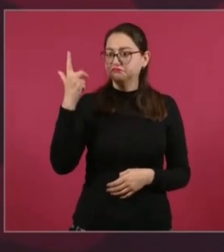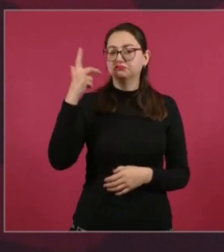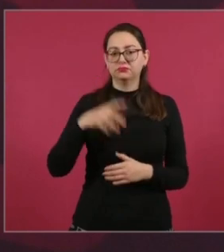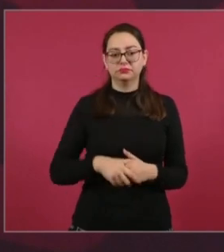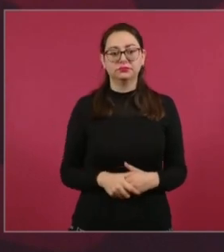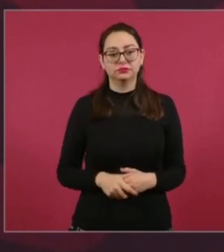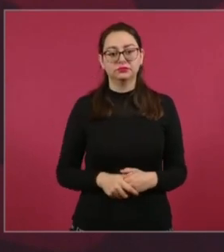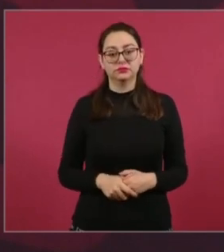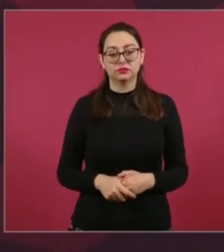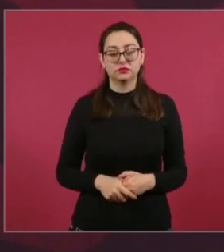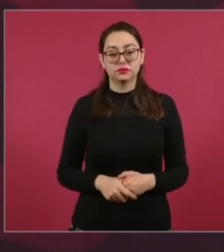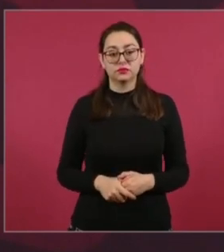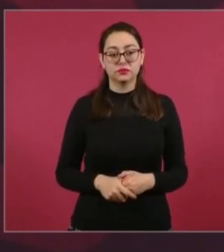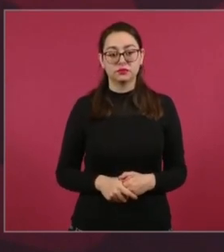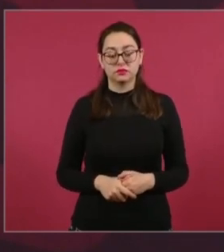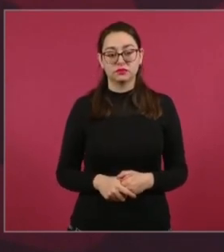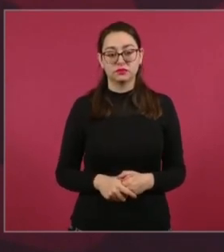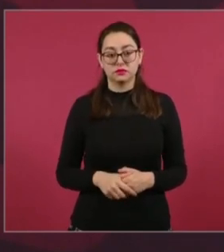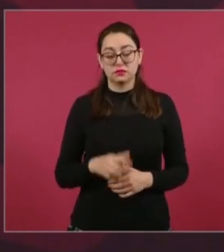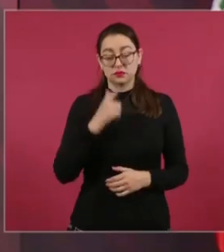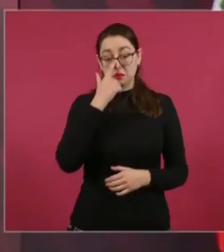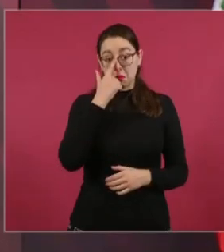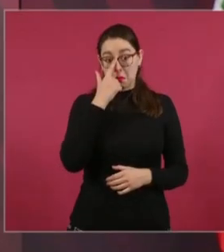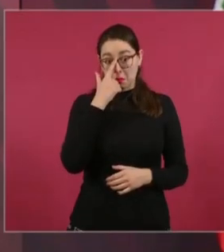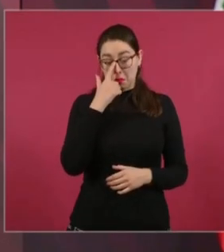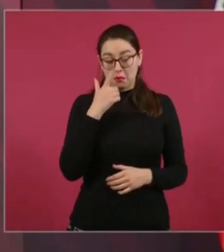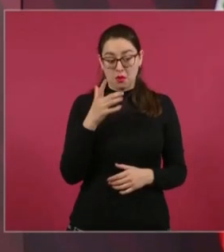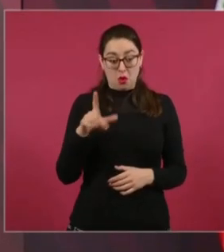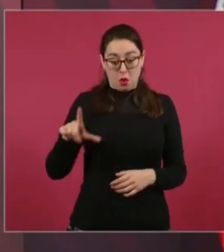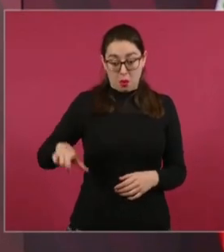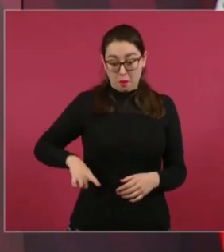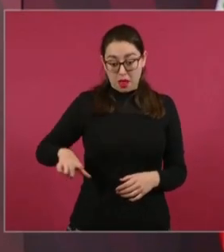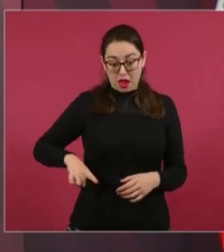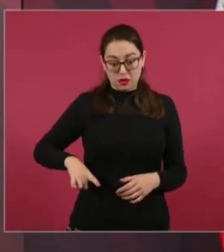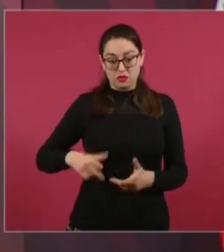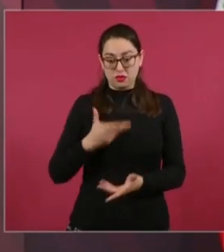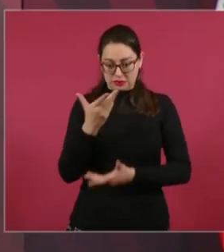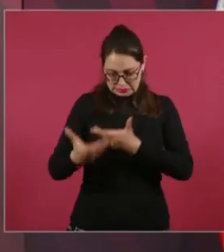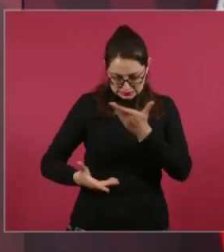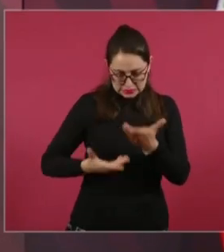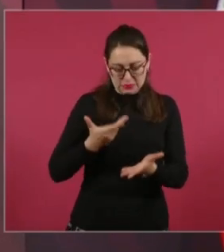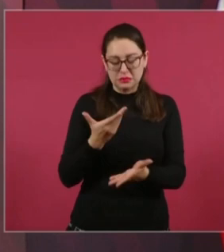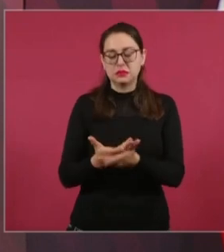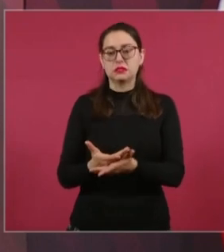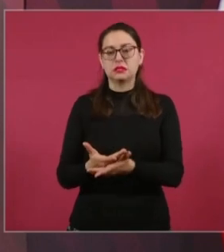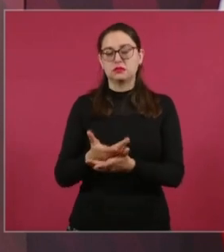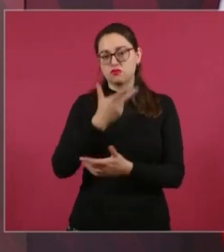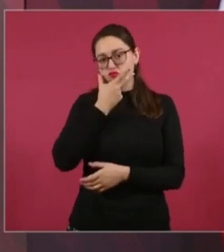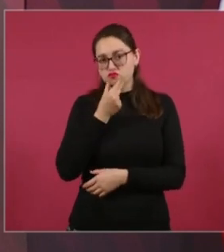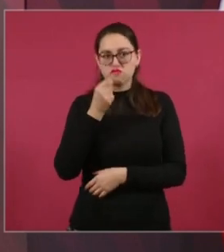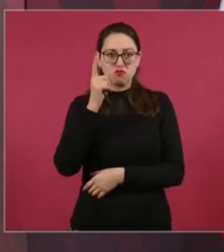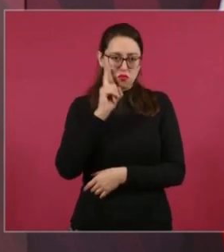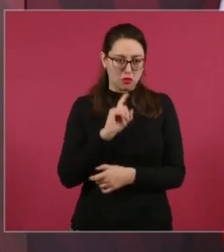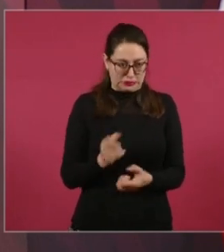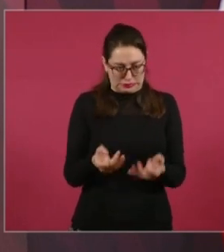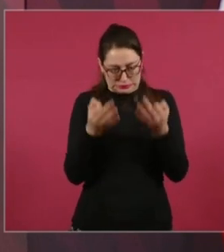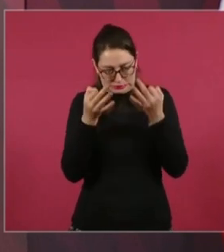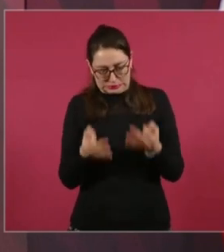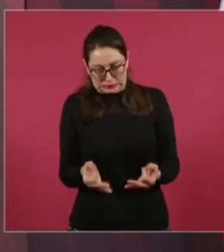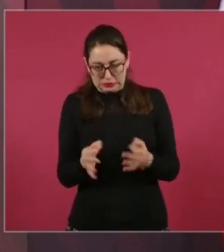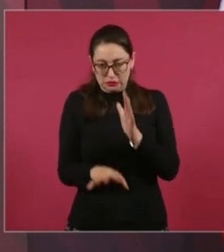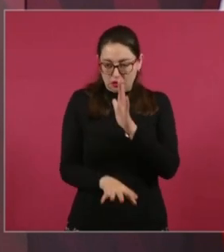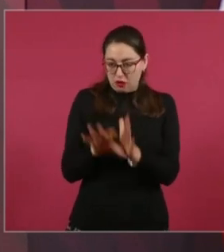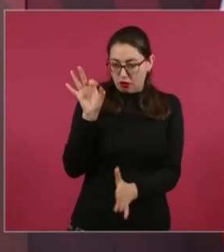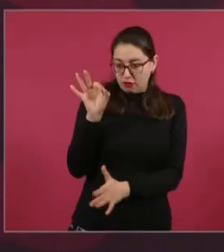No es fácil encontrar un buen servidor público, una buena servidora